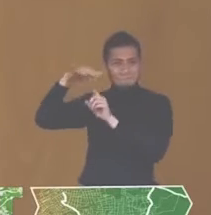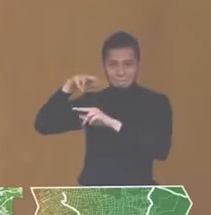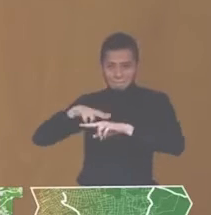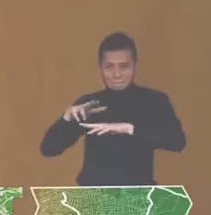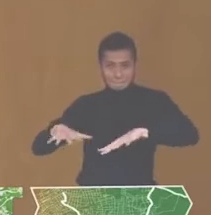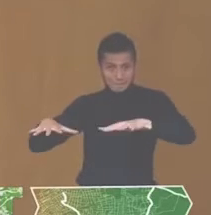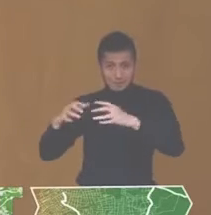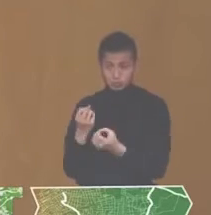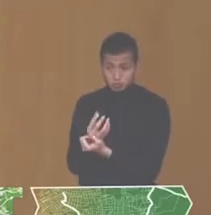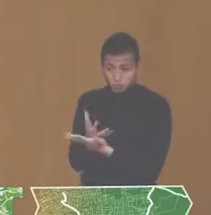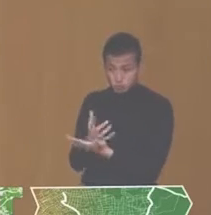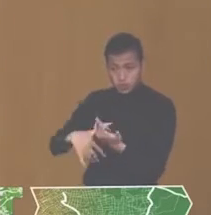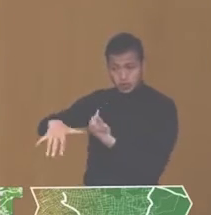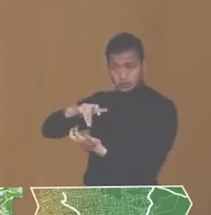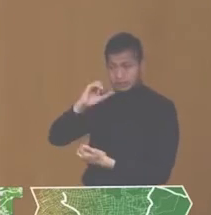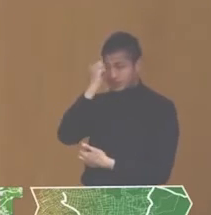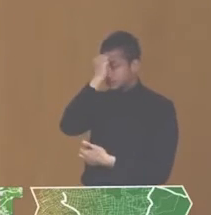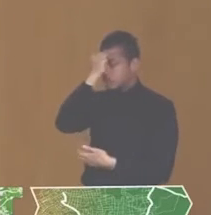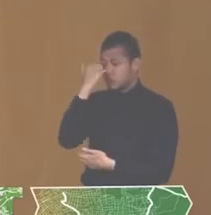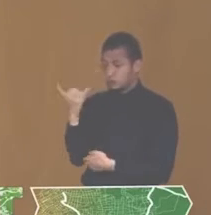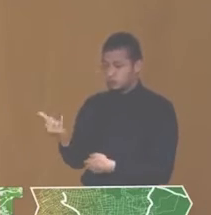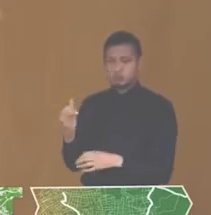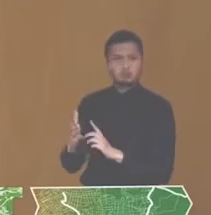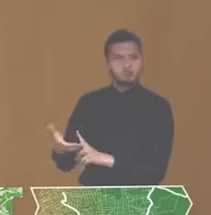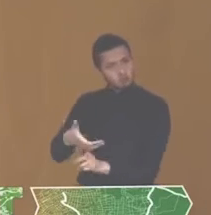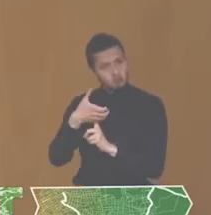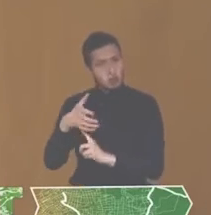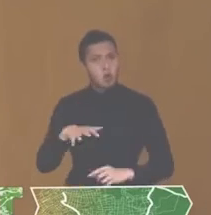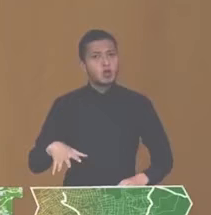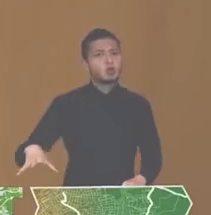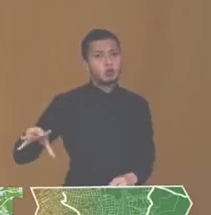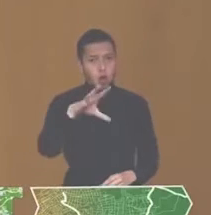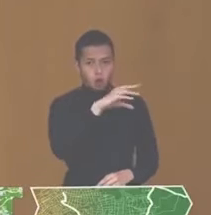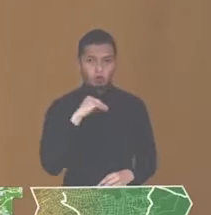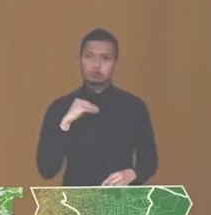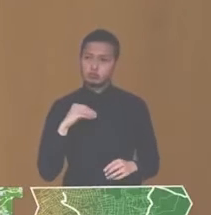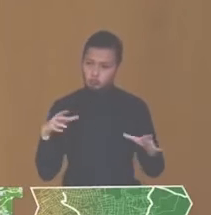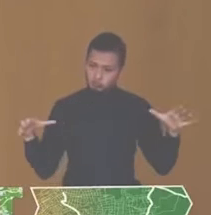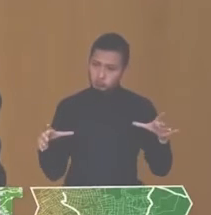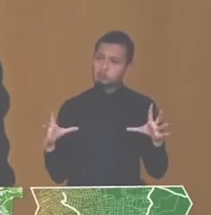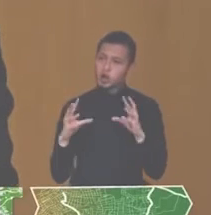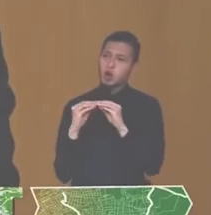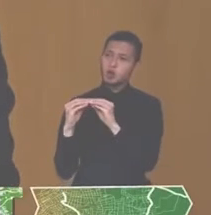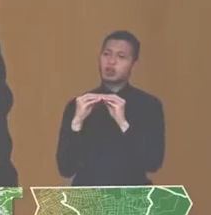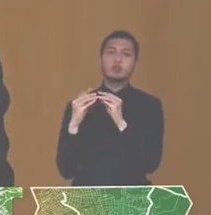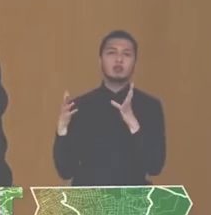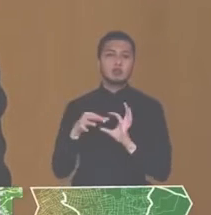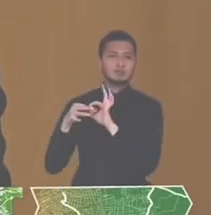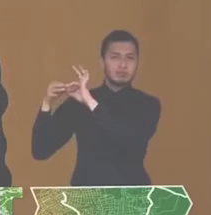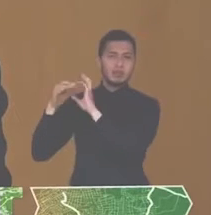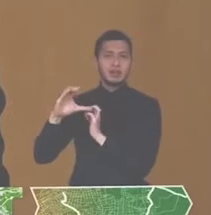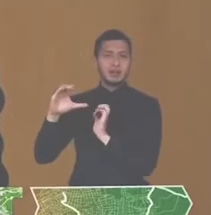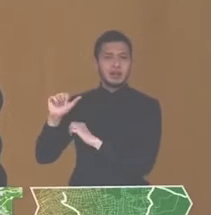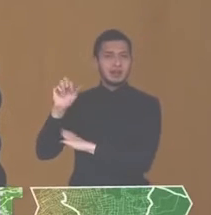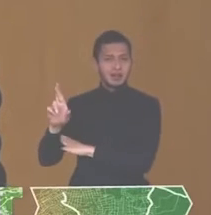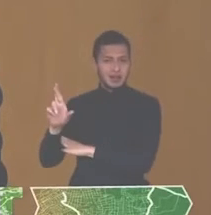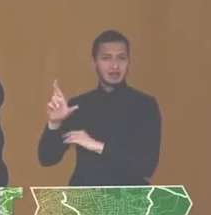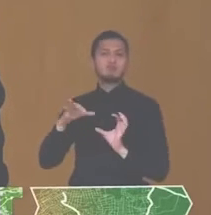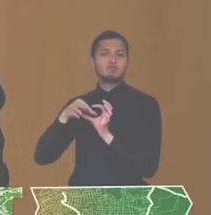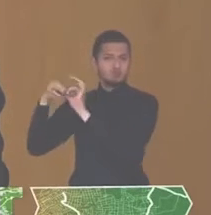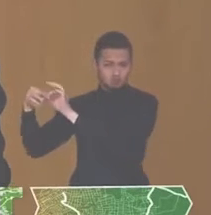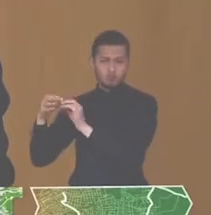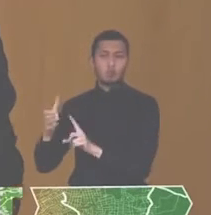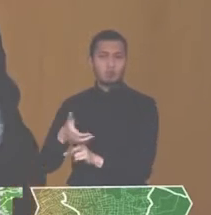exactamente qué es lo que está haciendo. Y eso es muy complicado, porque se destruyó la esencia de la participación,